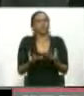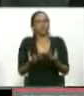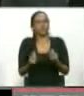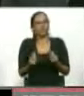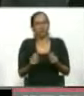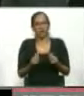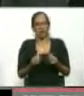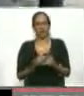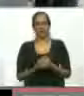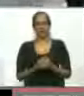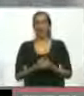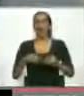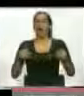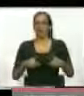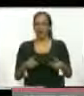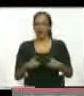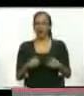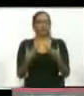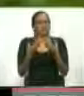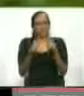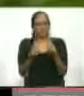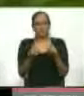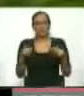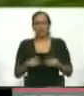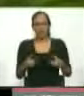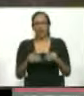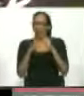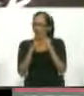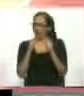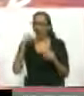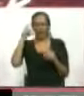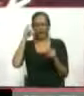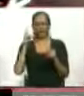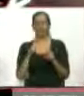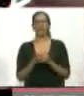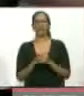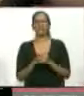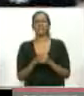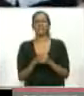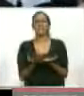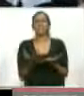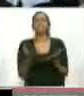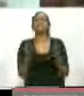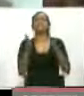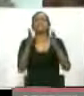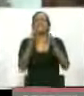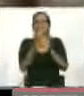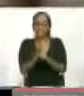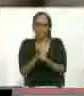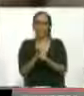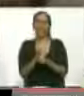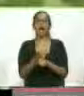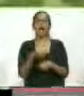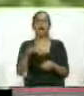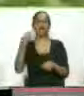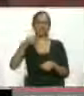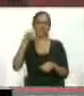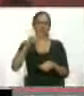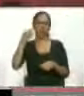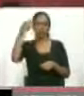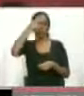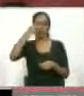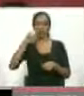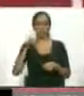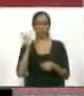con mucho esfuerzo con mucho esfuerzo todos los días de convencer a la población venezolana de que